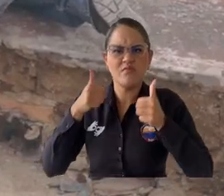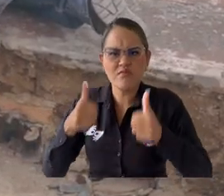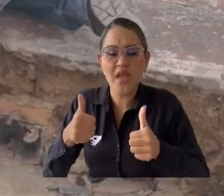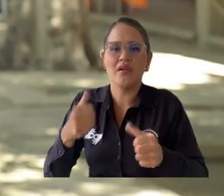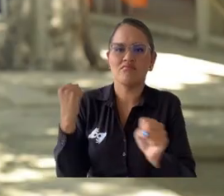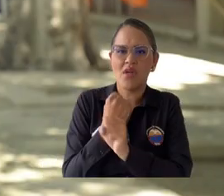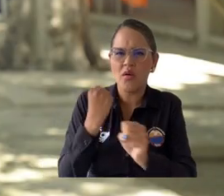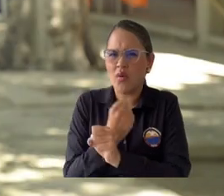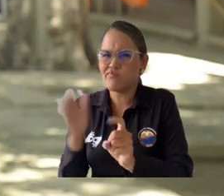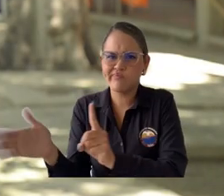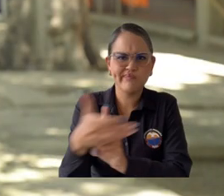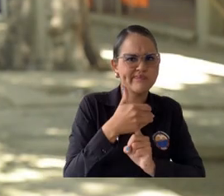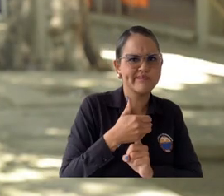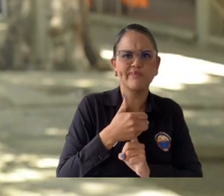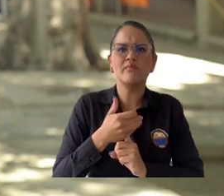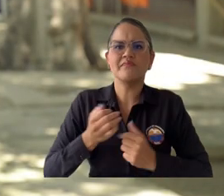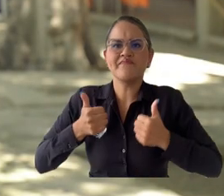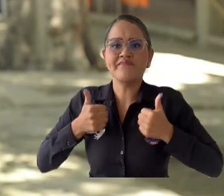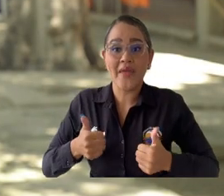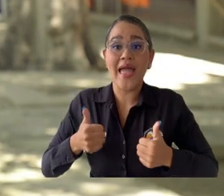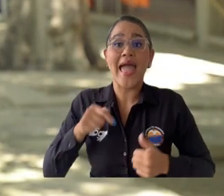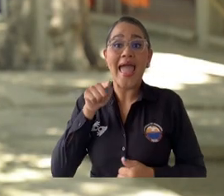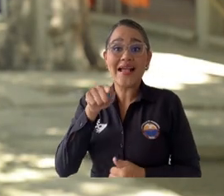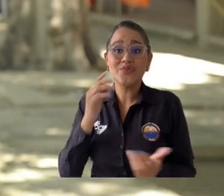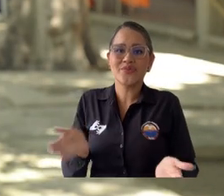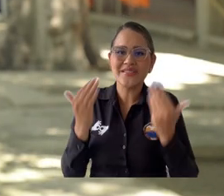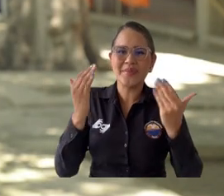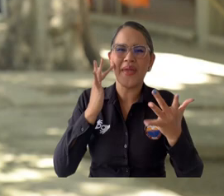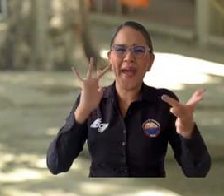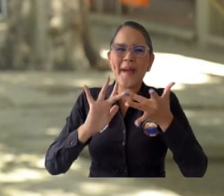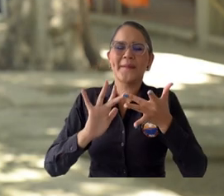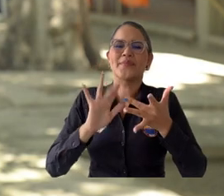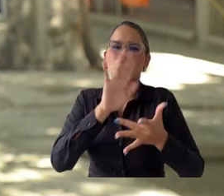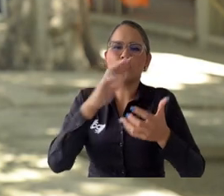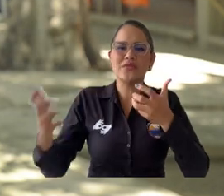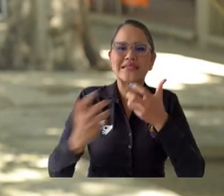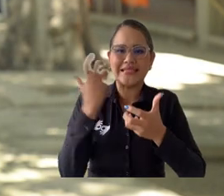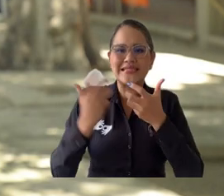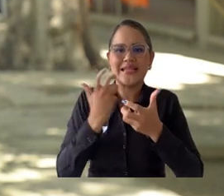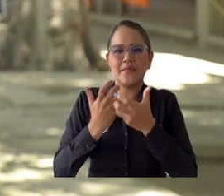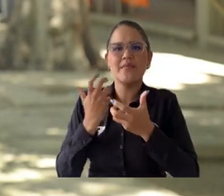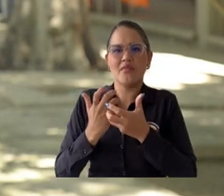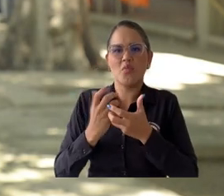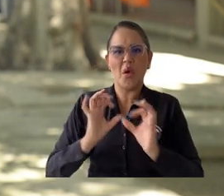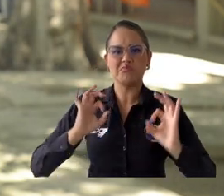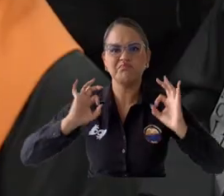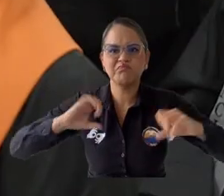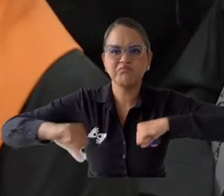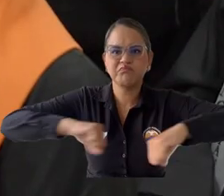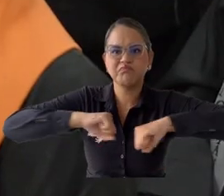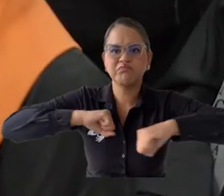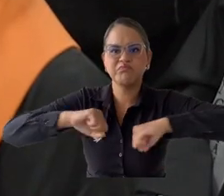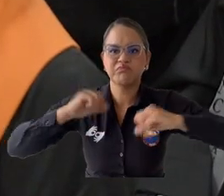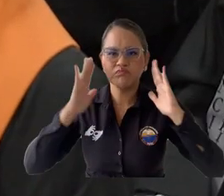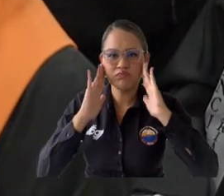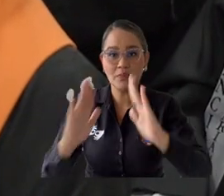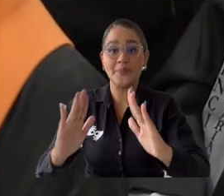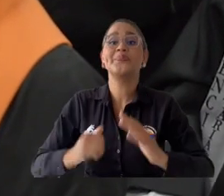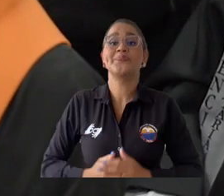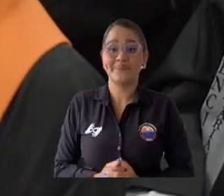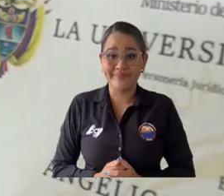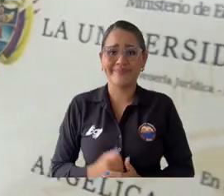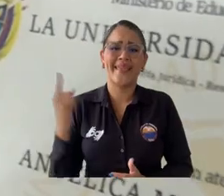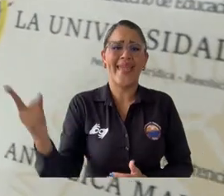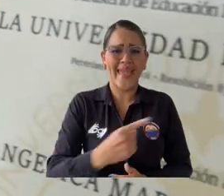salud en el trabajo. Entonces vemos recompensado como todos esos tipos de sistemas en uno solo y podemos manejarlo de una mejor manera. Para responder a las